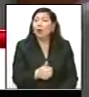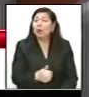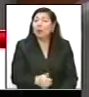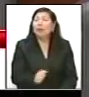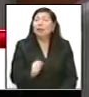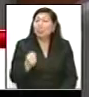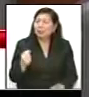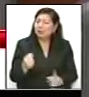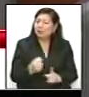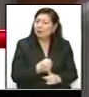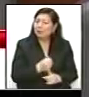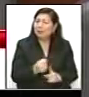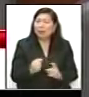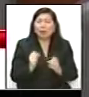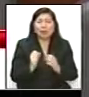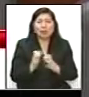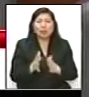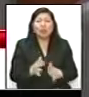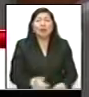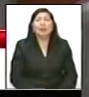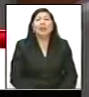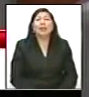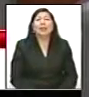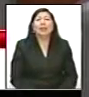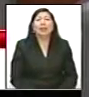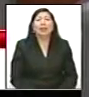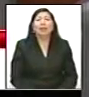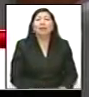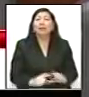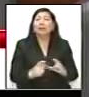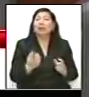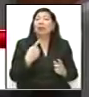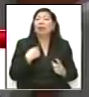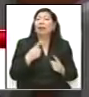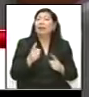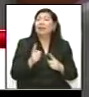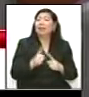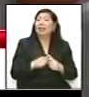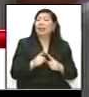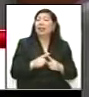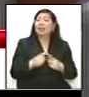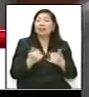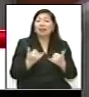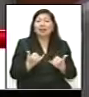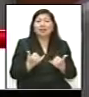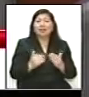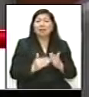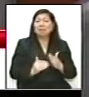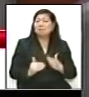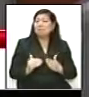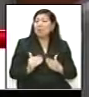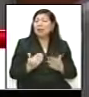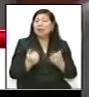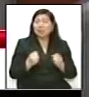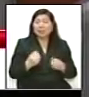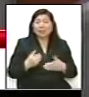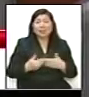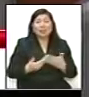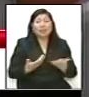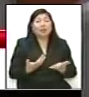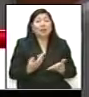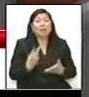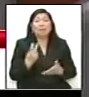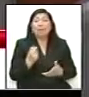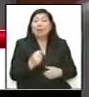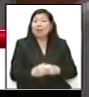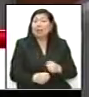nos atacan, nos condenan, nos etiquetan de terroristas. Eso es su mayor arma y ha sido durante estos 20